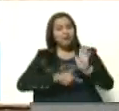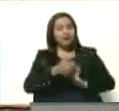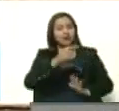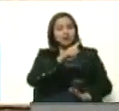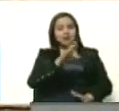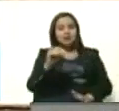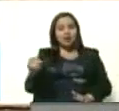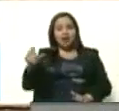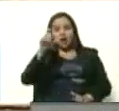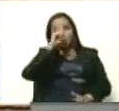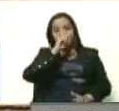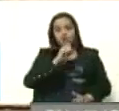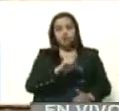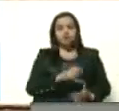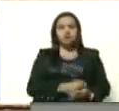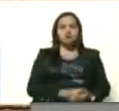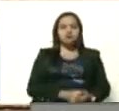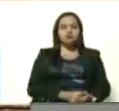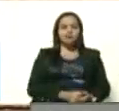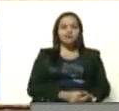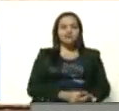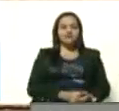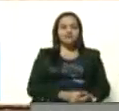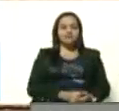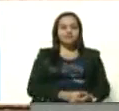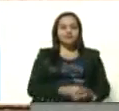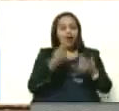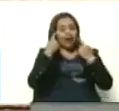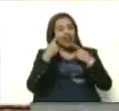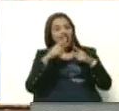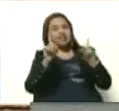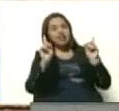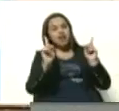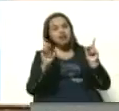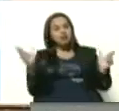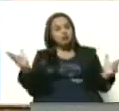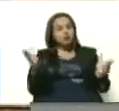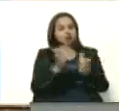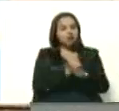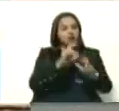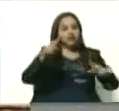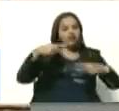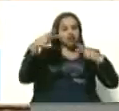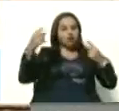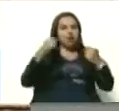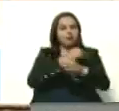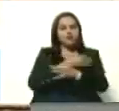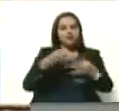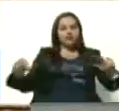100 años. Creían que procurando y consiguiendo esa victoria perfecta,